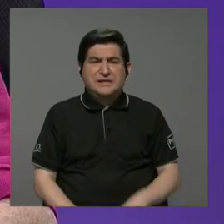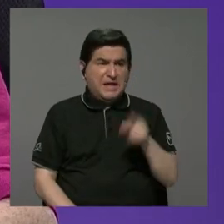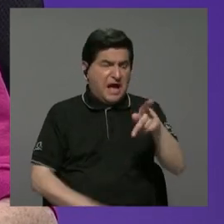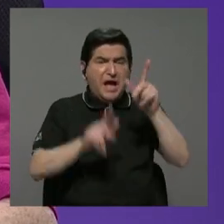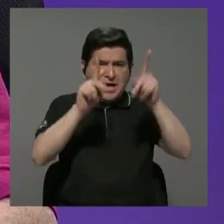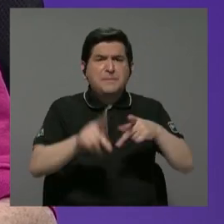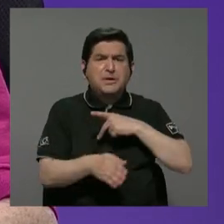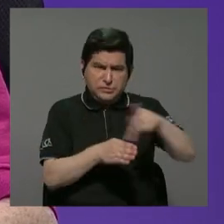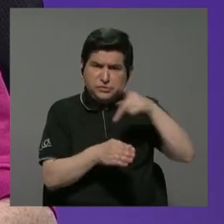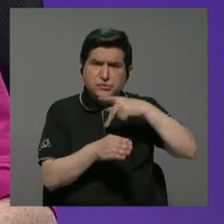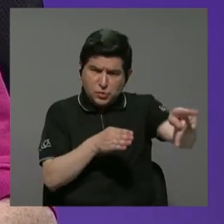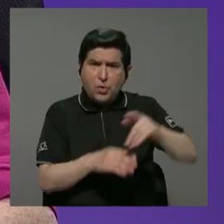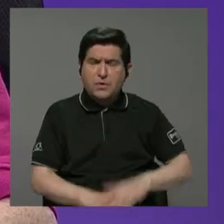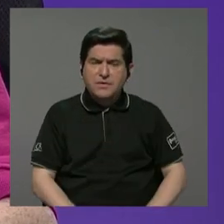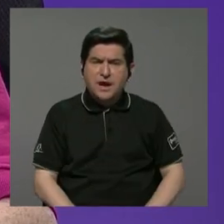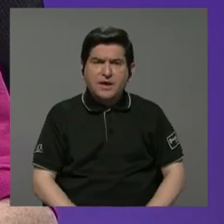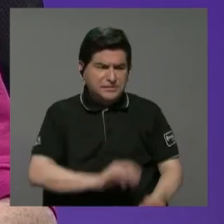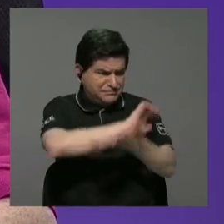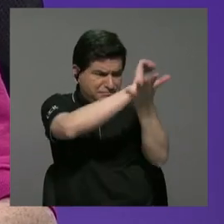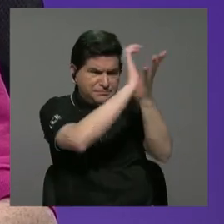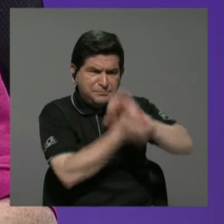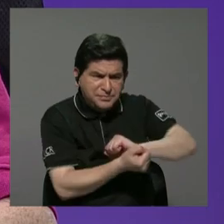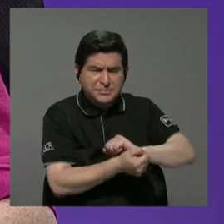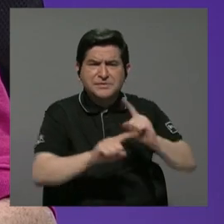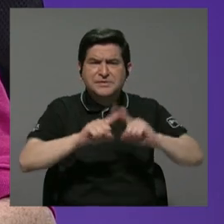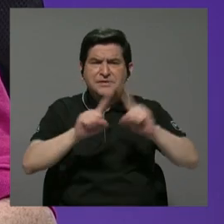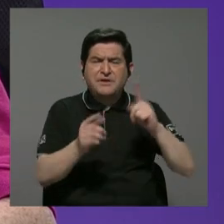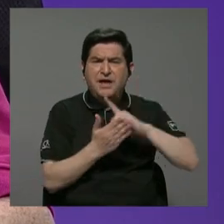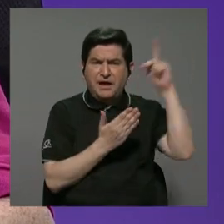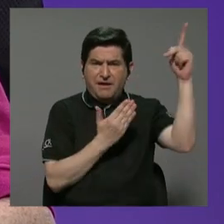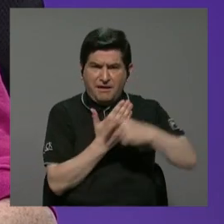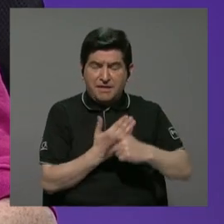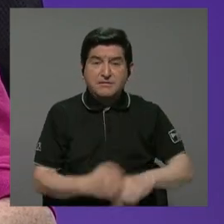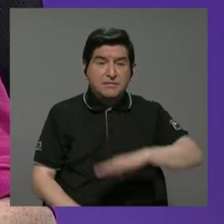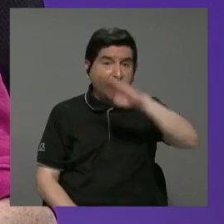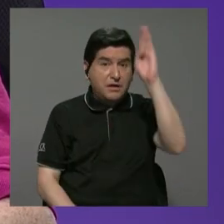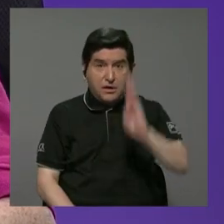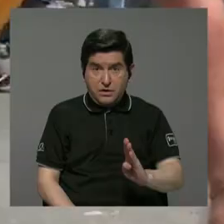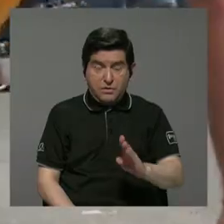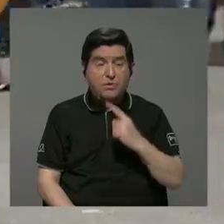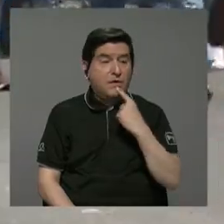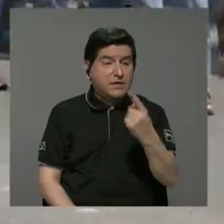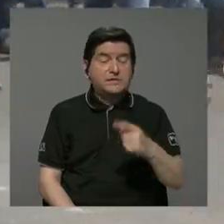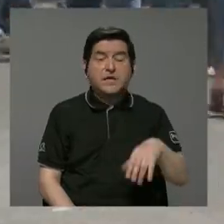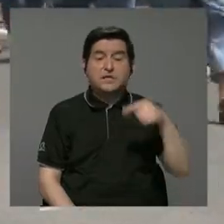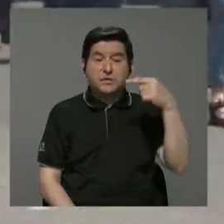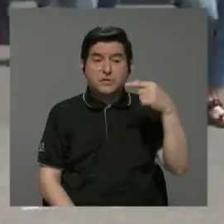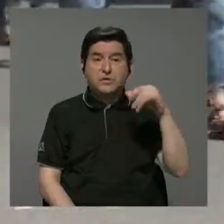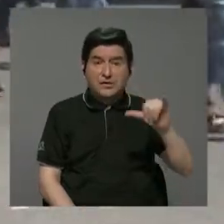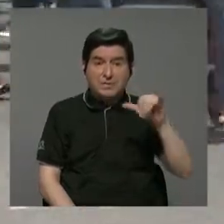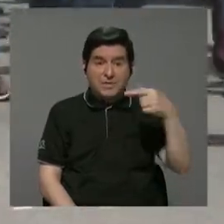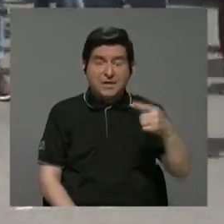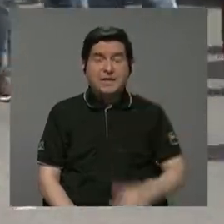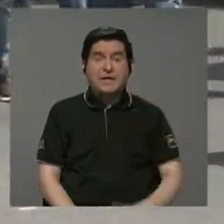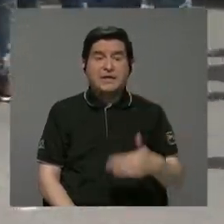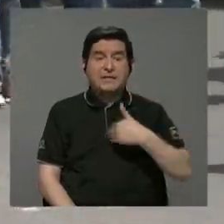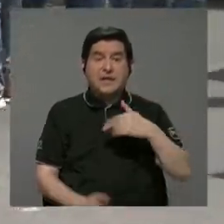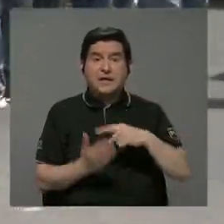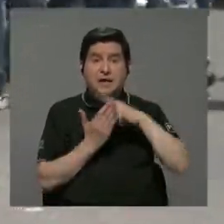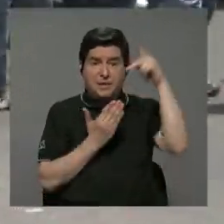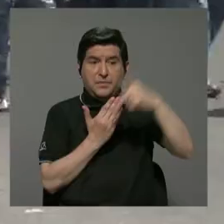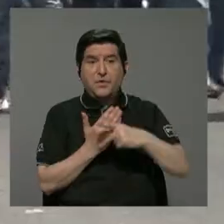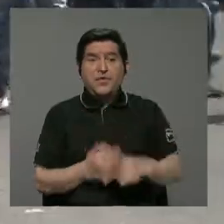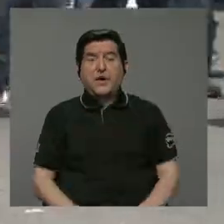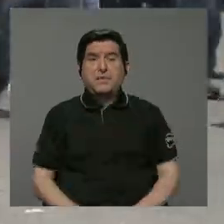muy profesional que ha transformado muchos programas. Y como nunca, y muy bien lo dice doña Yamilet, hay programas que tienen